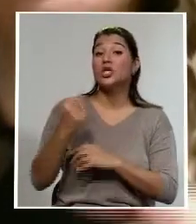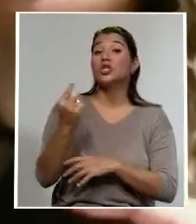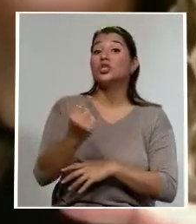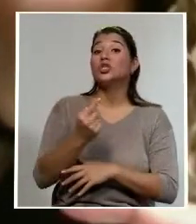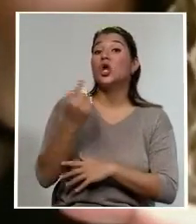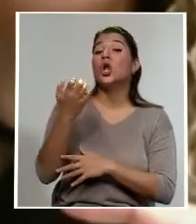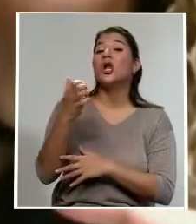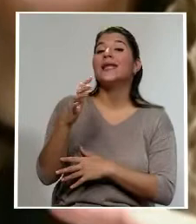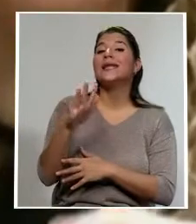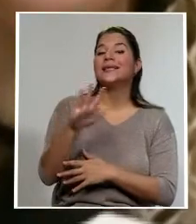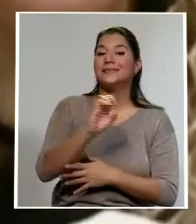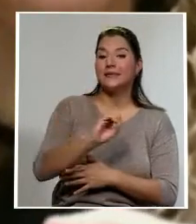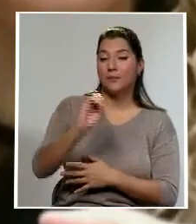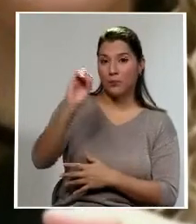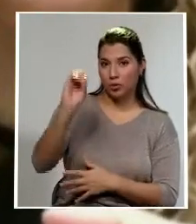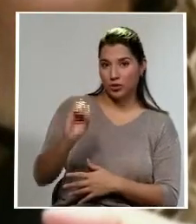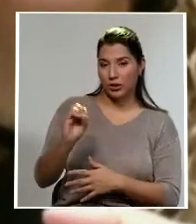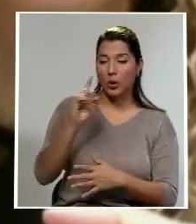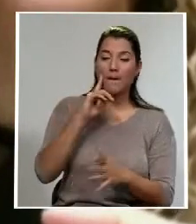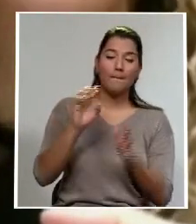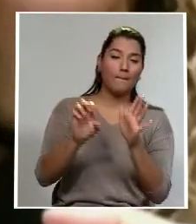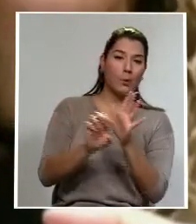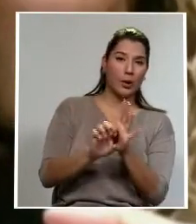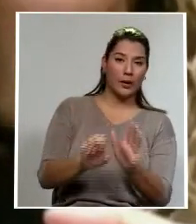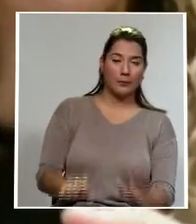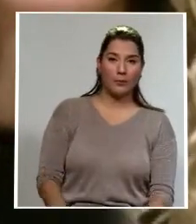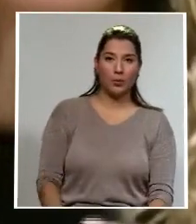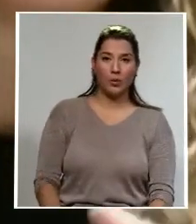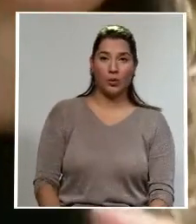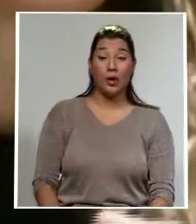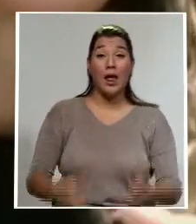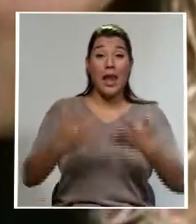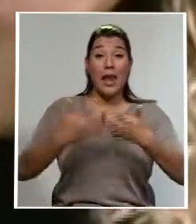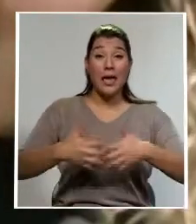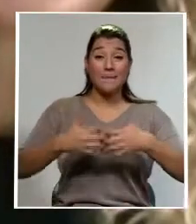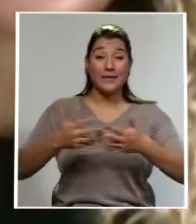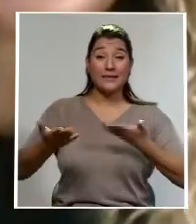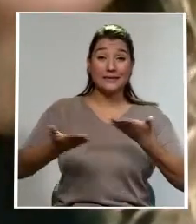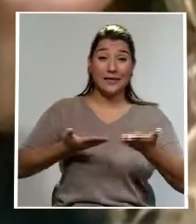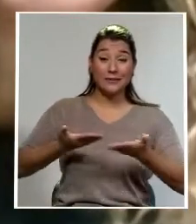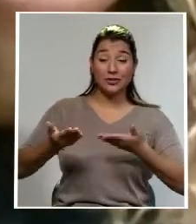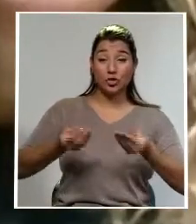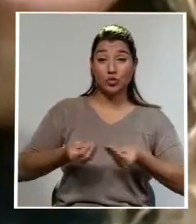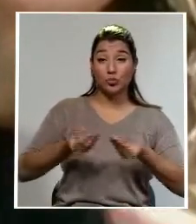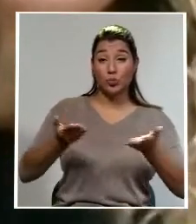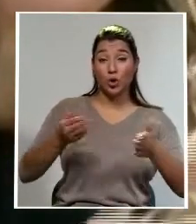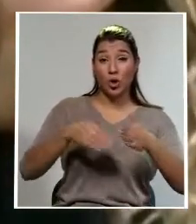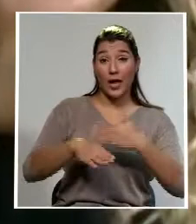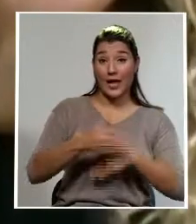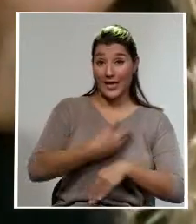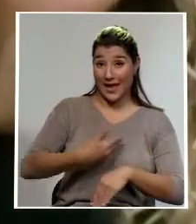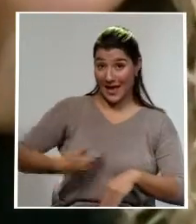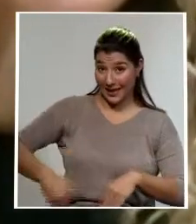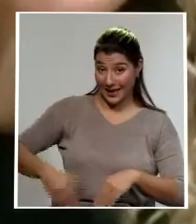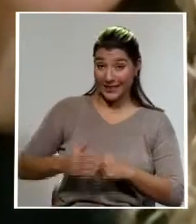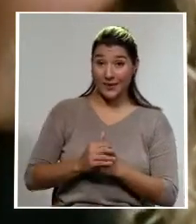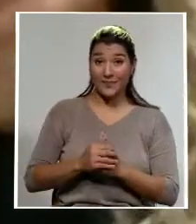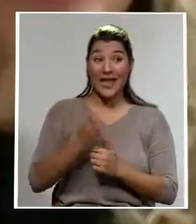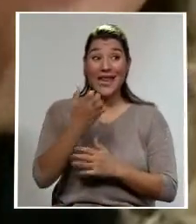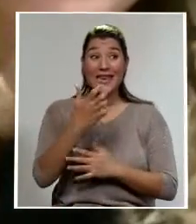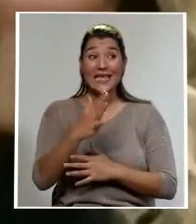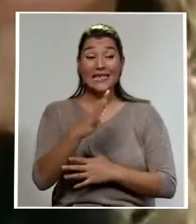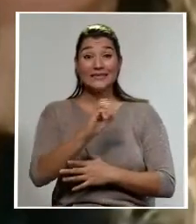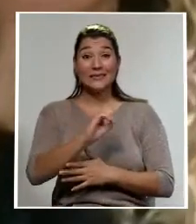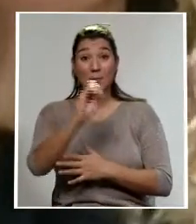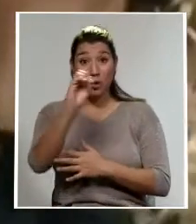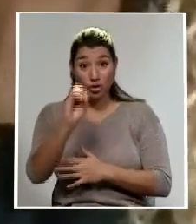circuito eléctrico, por decir, la empresa de servicios públicos de Heredia, el 15% de sus abonados, no